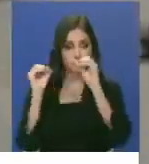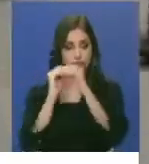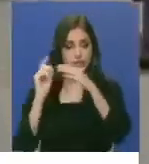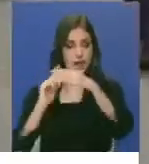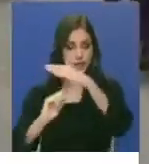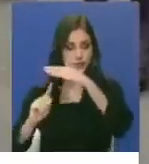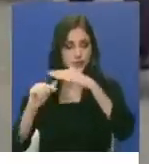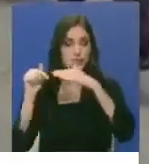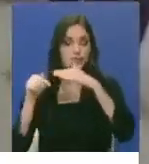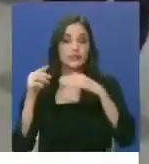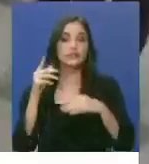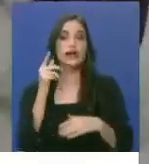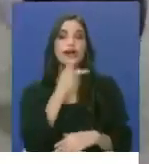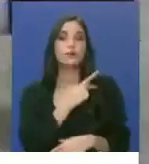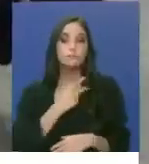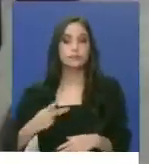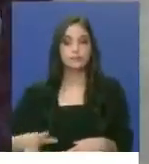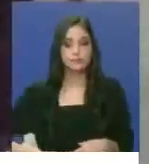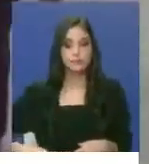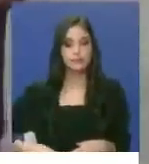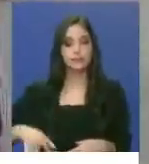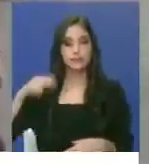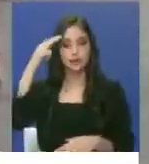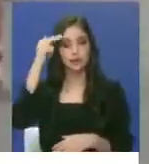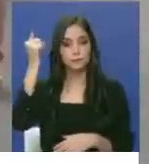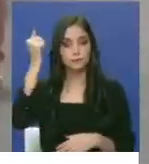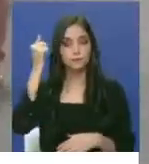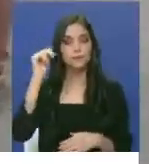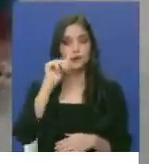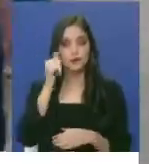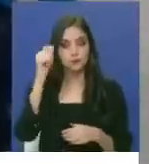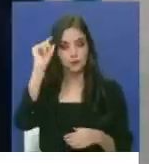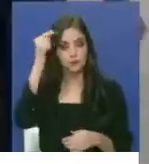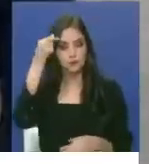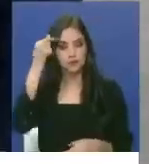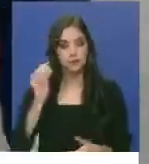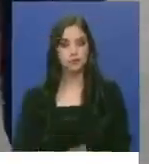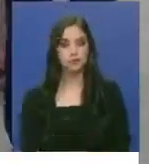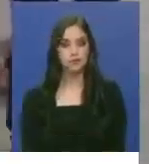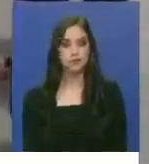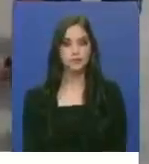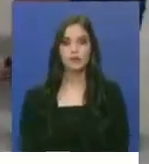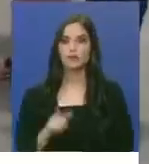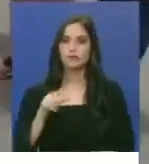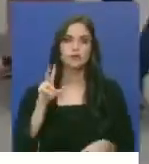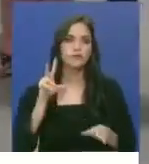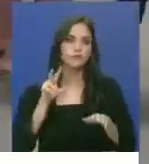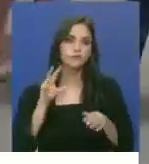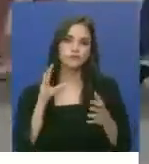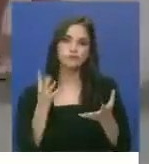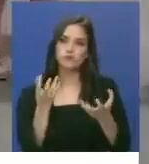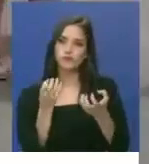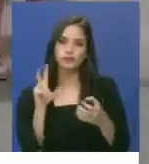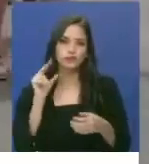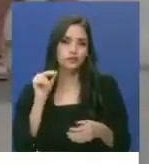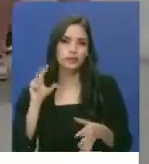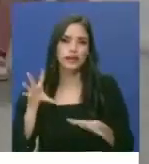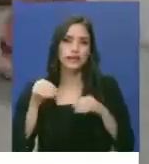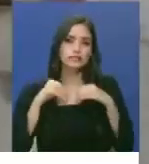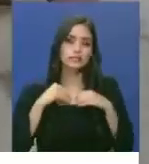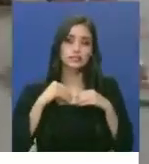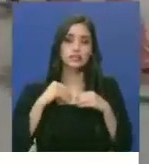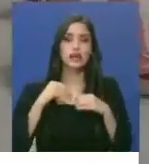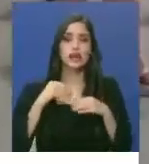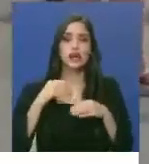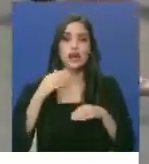de proceder de el hospital Manuel Amador Guerrero, que tiene 4 años de total situación de paro, que no hay